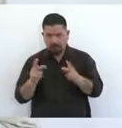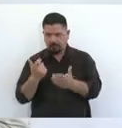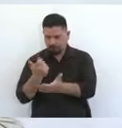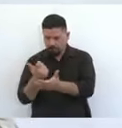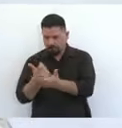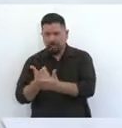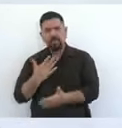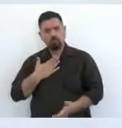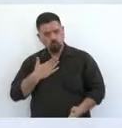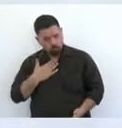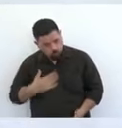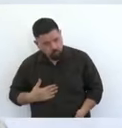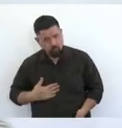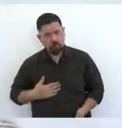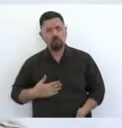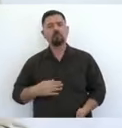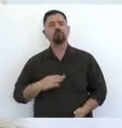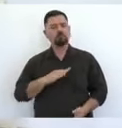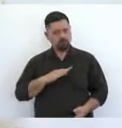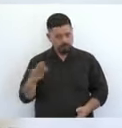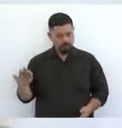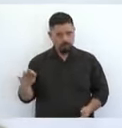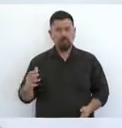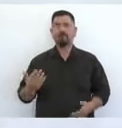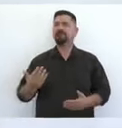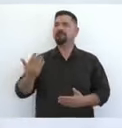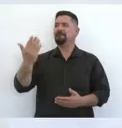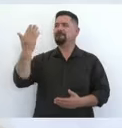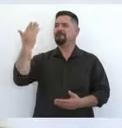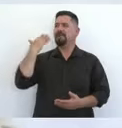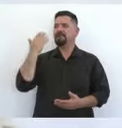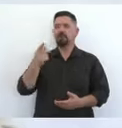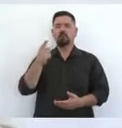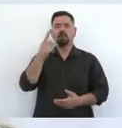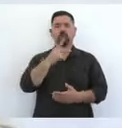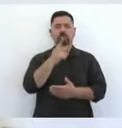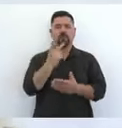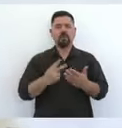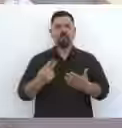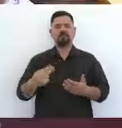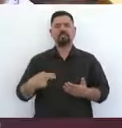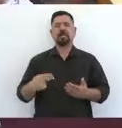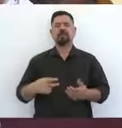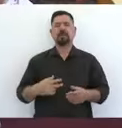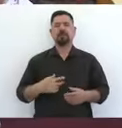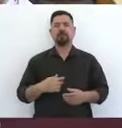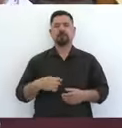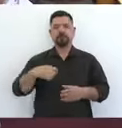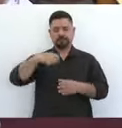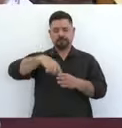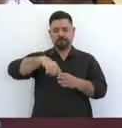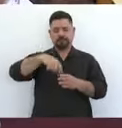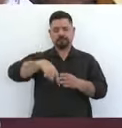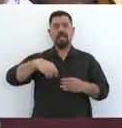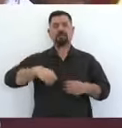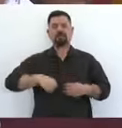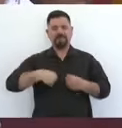la vez pasada les comentaba yo del programa Sembrando Vida, que